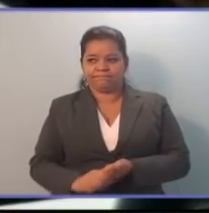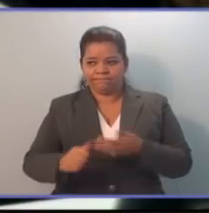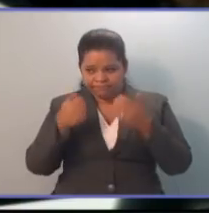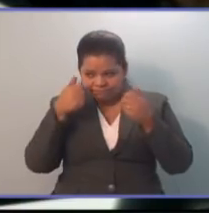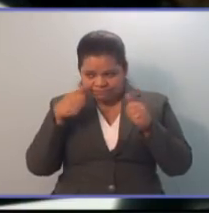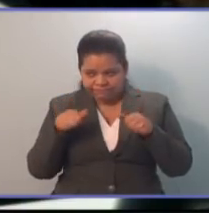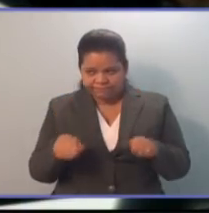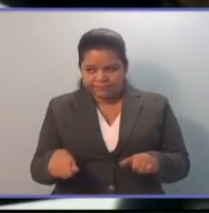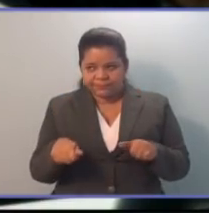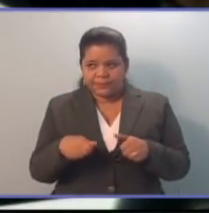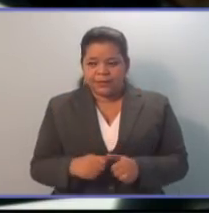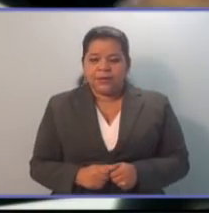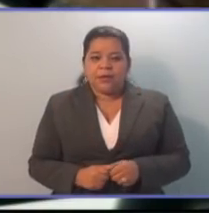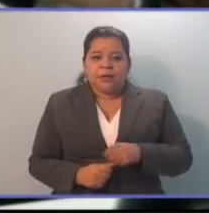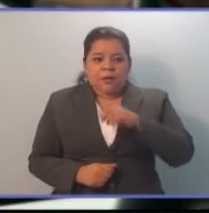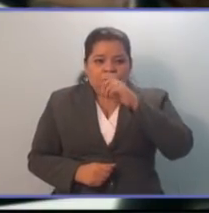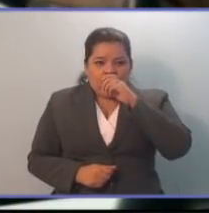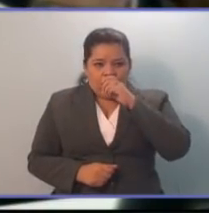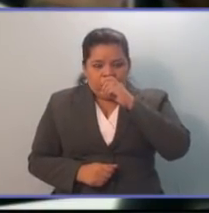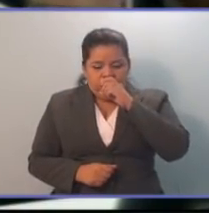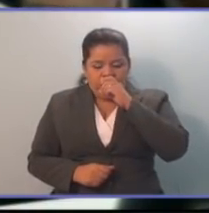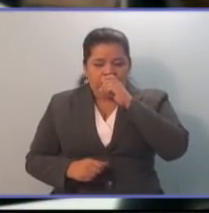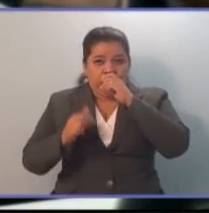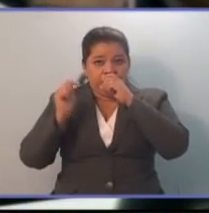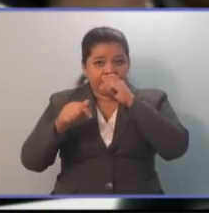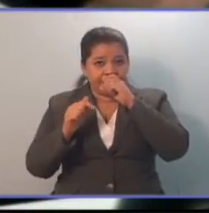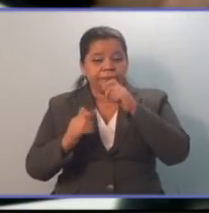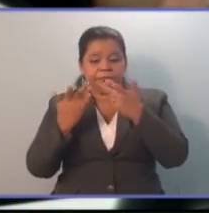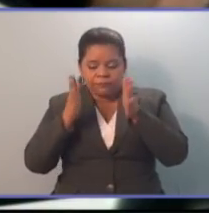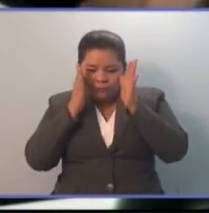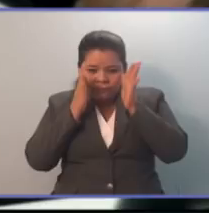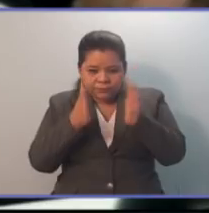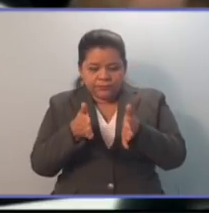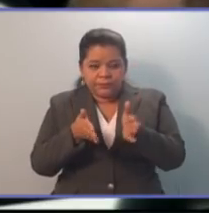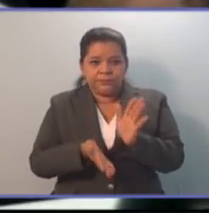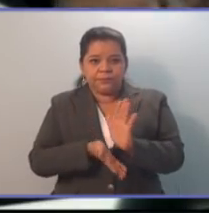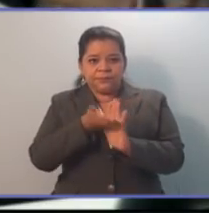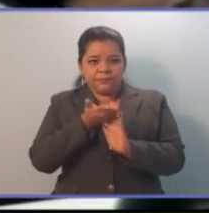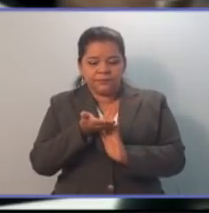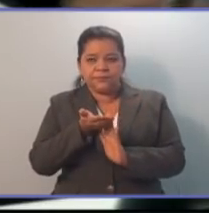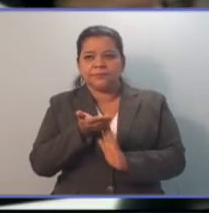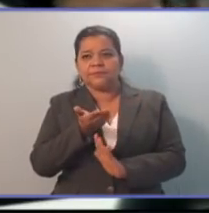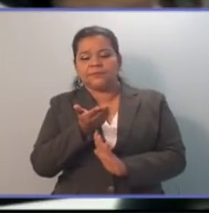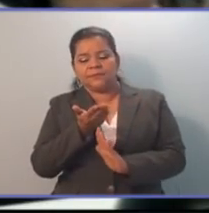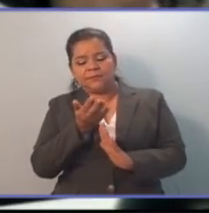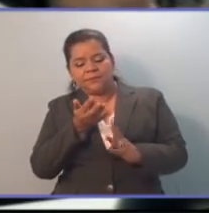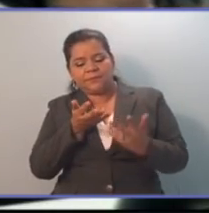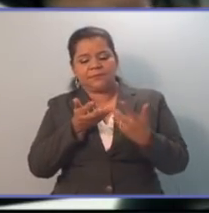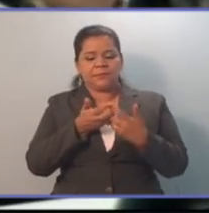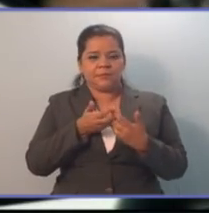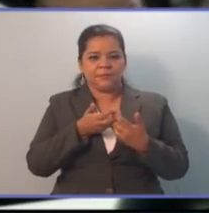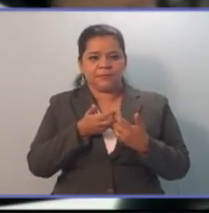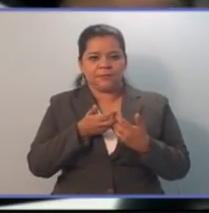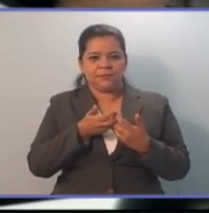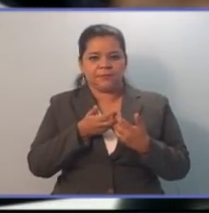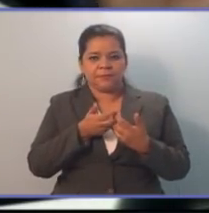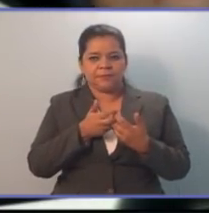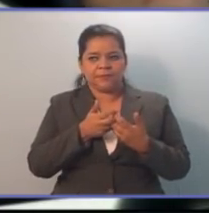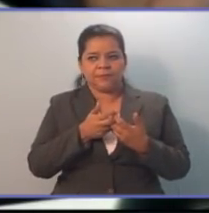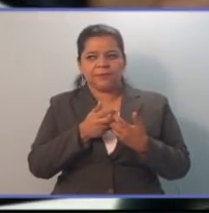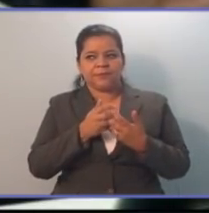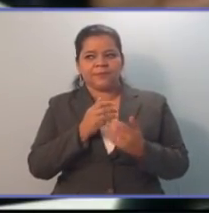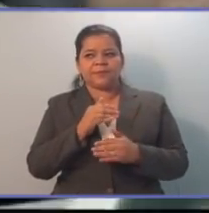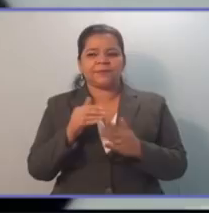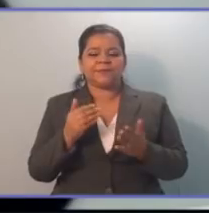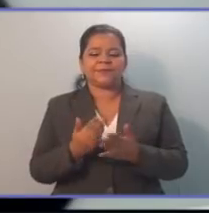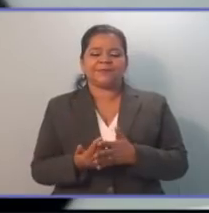Derecho está concentrada en los principios que establece nuestra